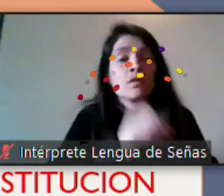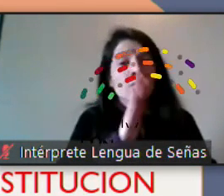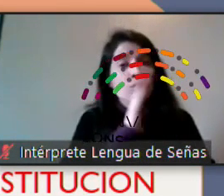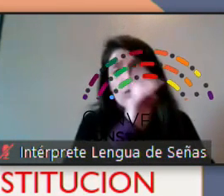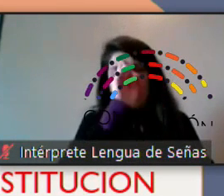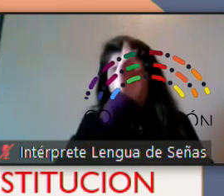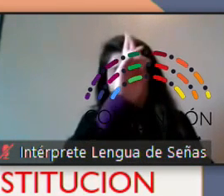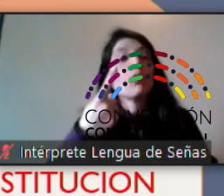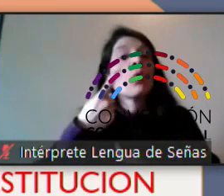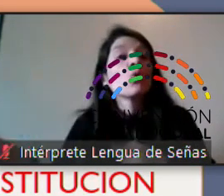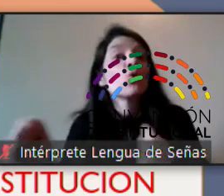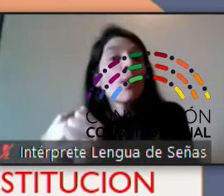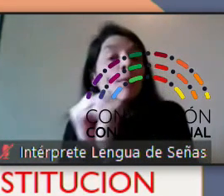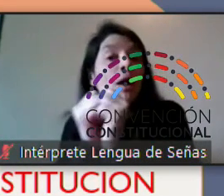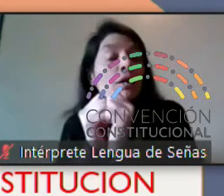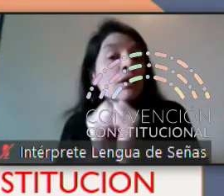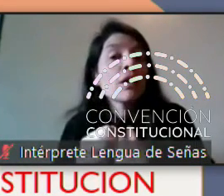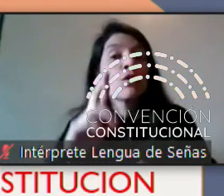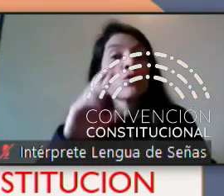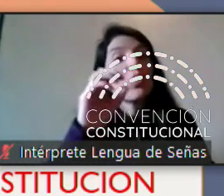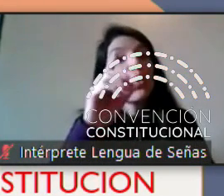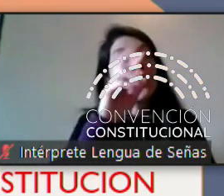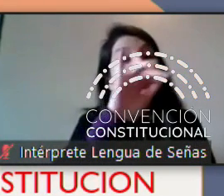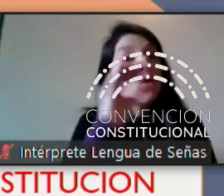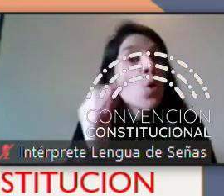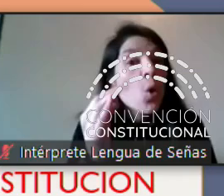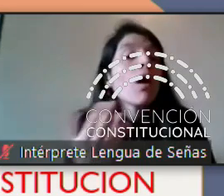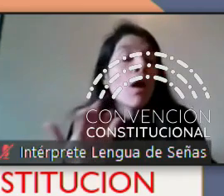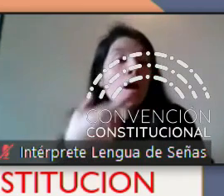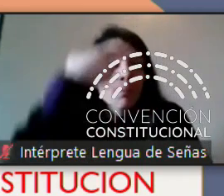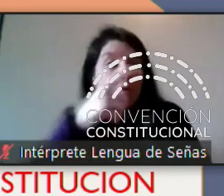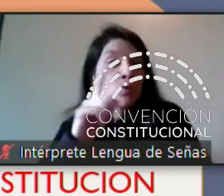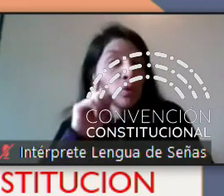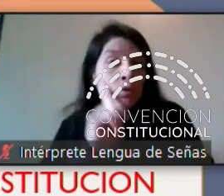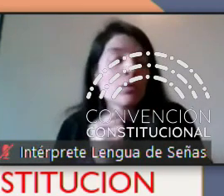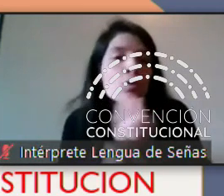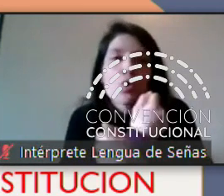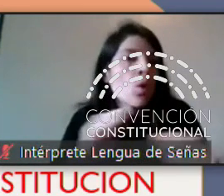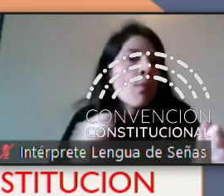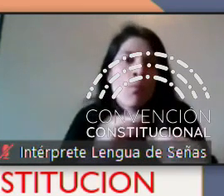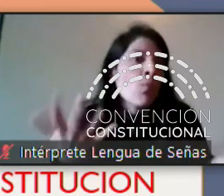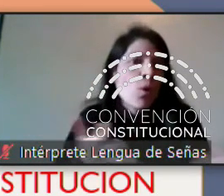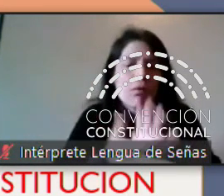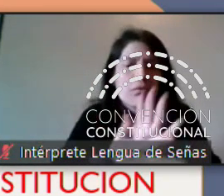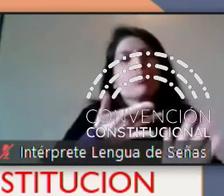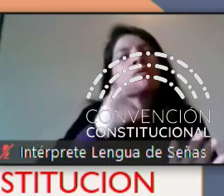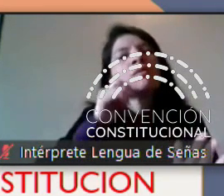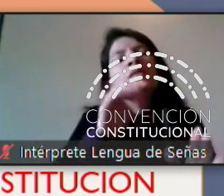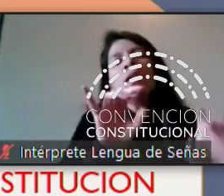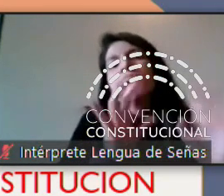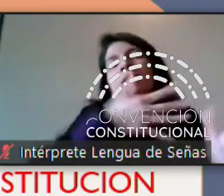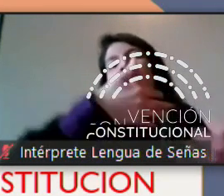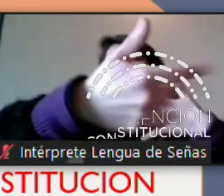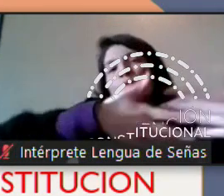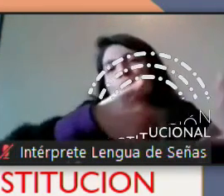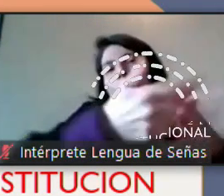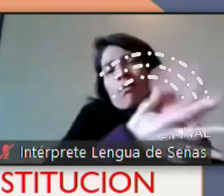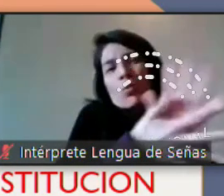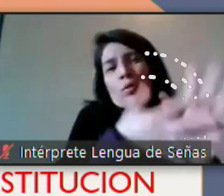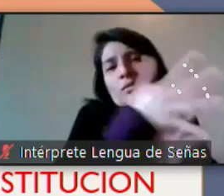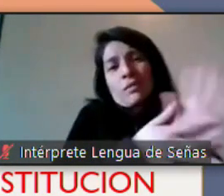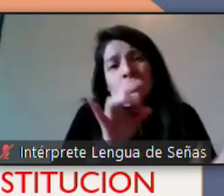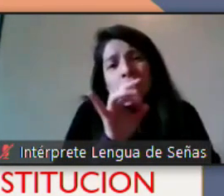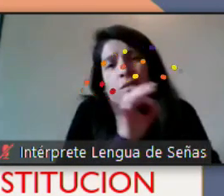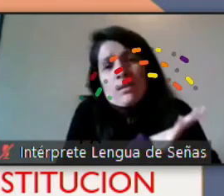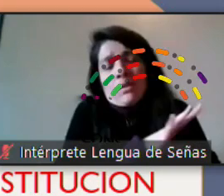compañero Rodrigo, no hubiera podido intervenir porque él es un hablante nativo de la lengua de señas chilena, es profesor,